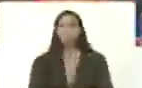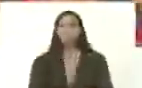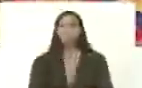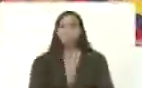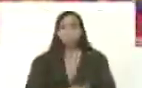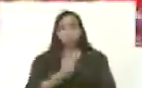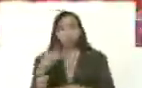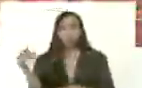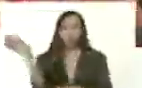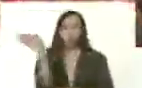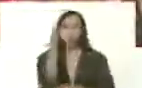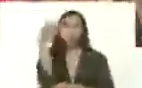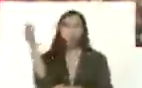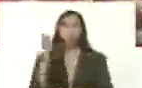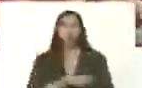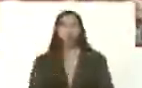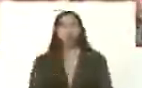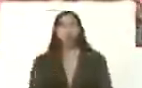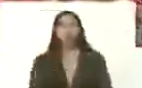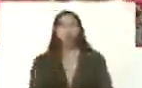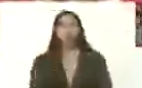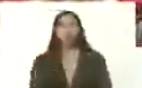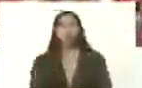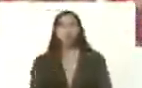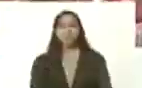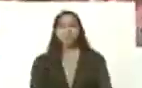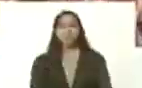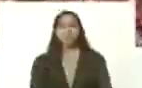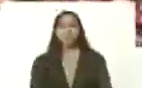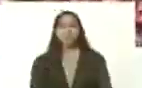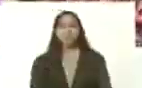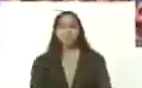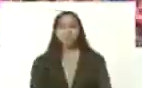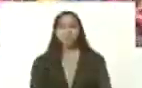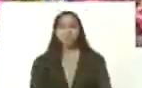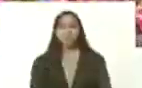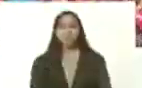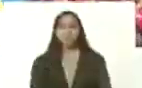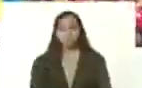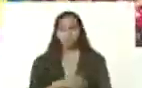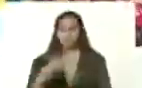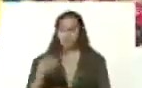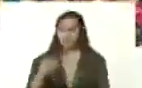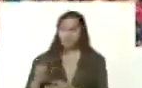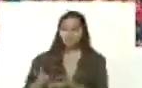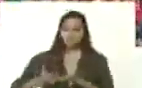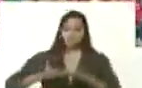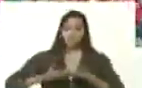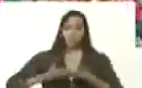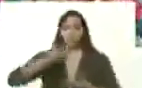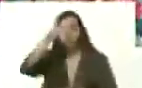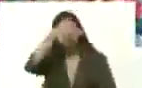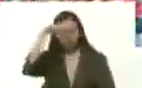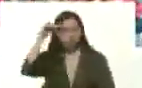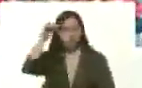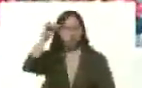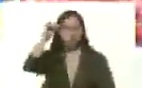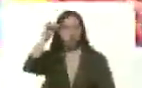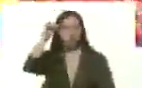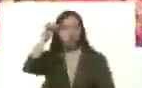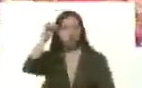Levantemos esa bandera. Esa bandera que nos la regaló Miranda, pero se la regaló a la patria